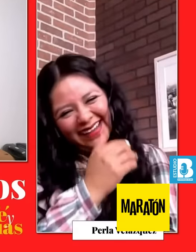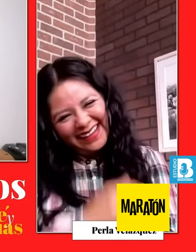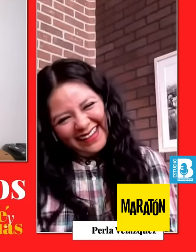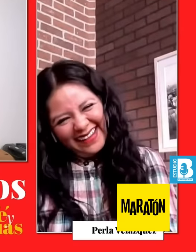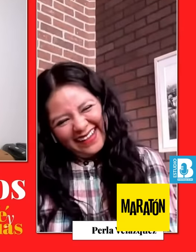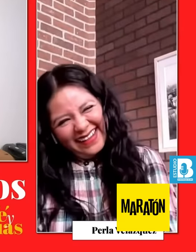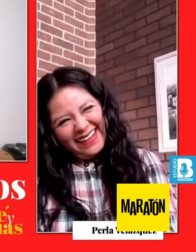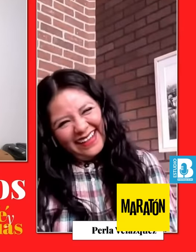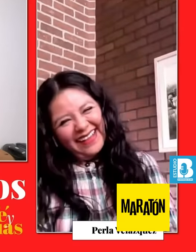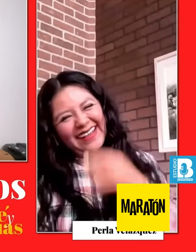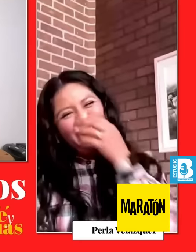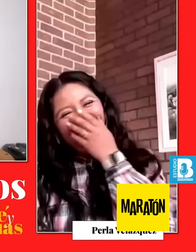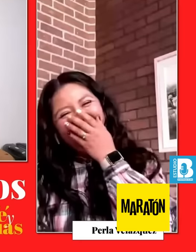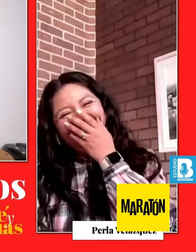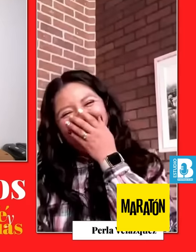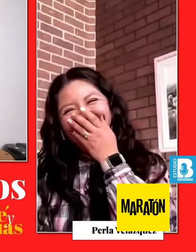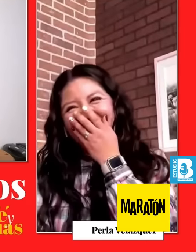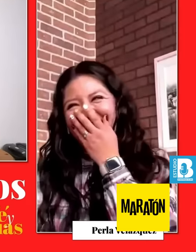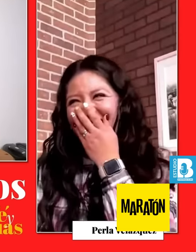maltratos